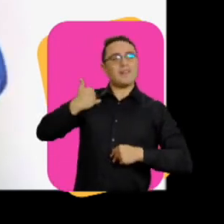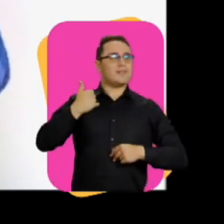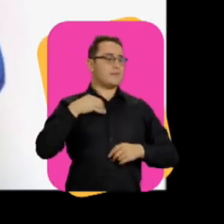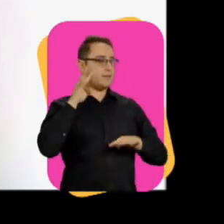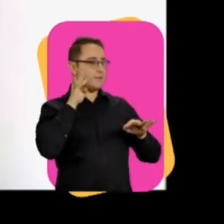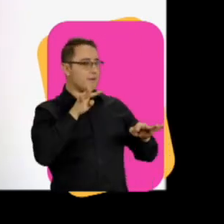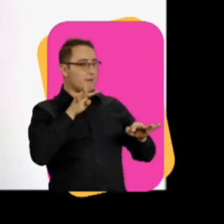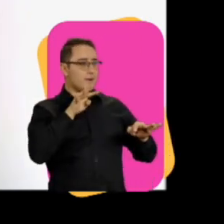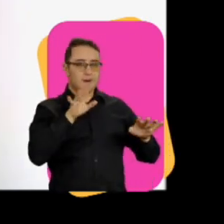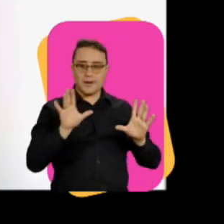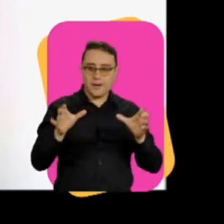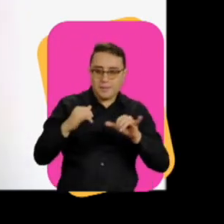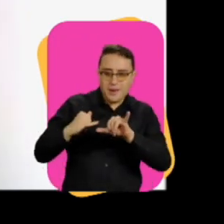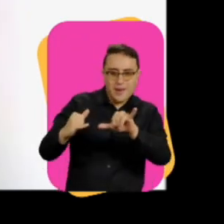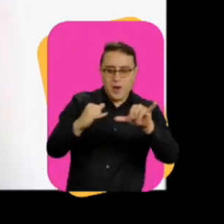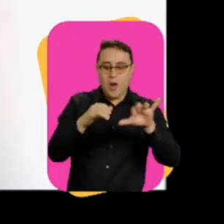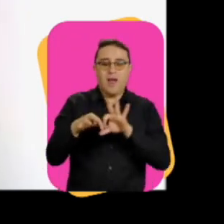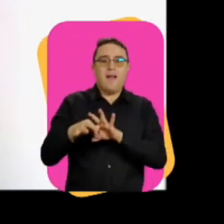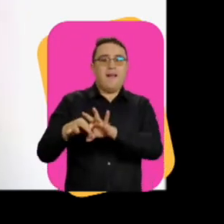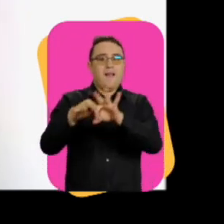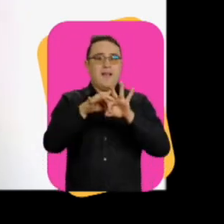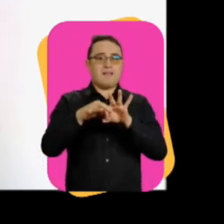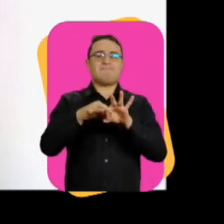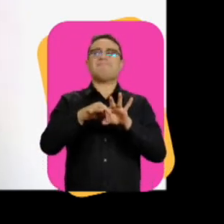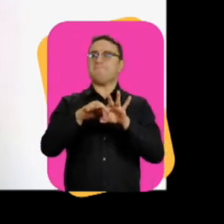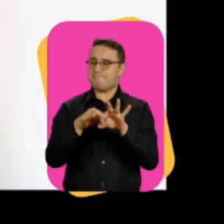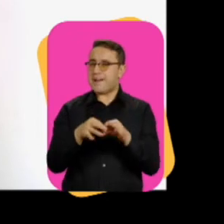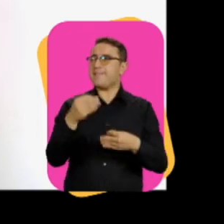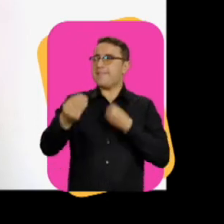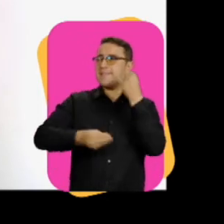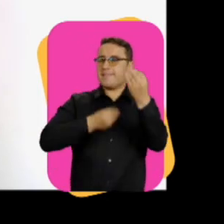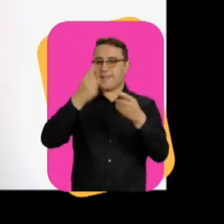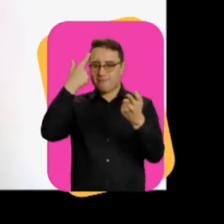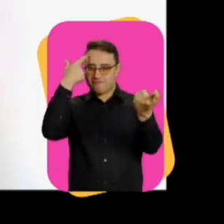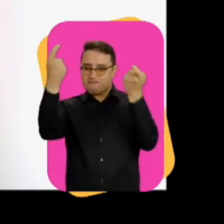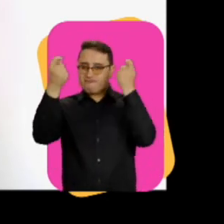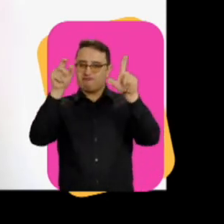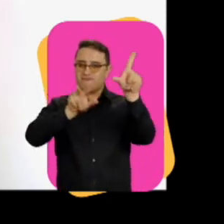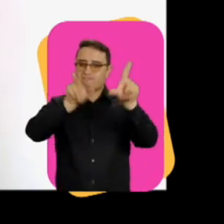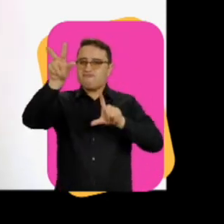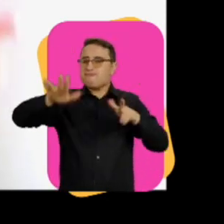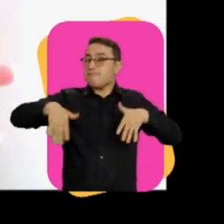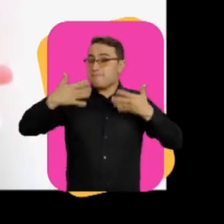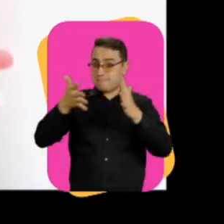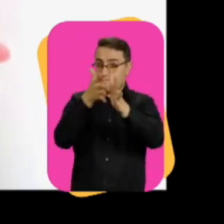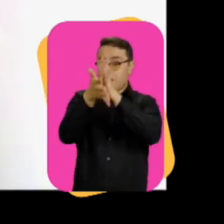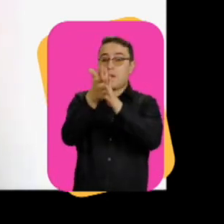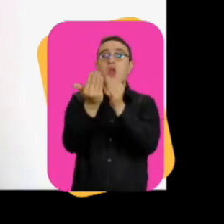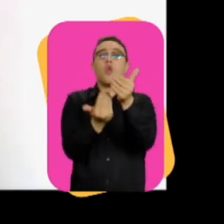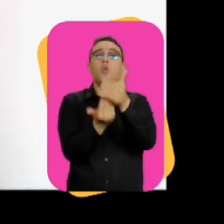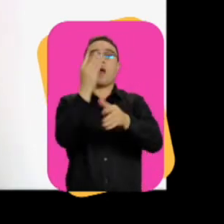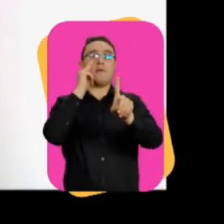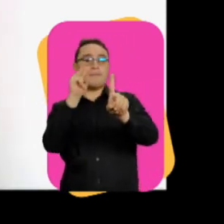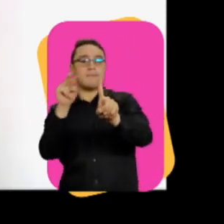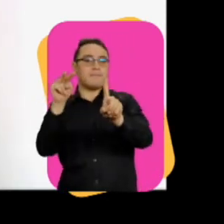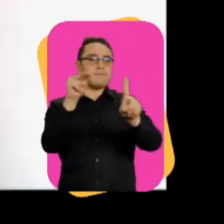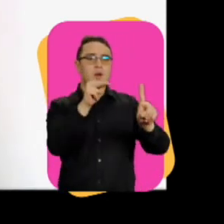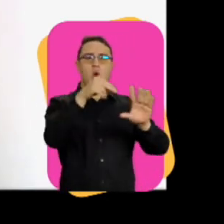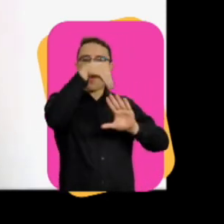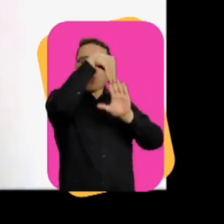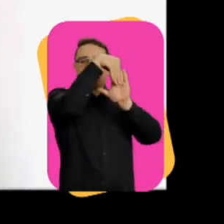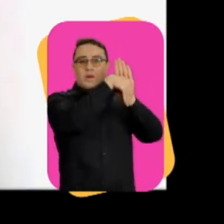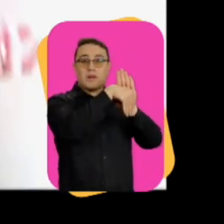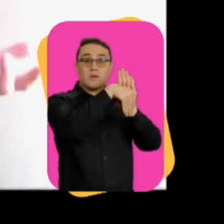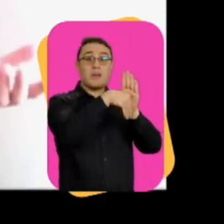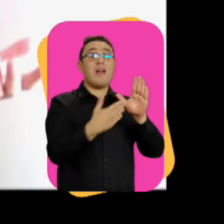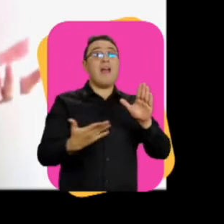eso nos une. ¿Qué quisimos hacer en el canal? Generar esta nueva mirada sobre los contenidos, remozar